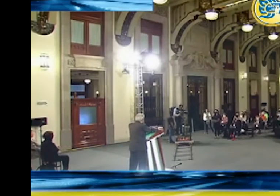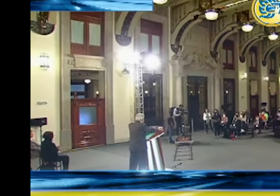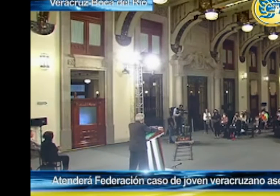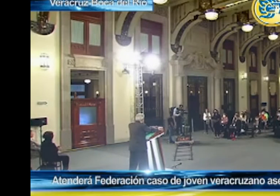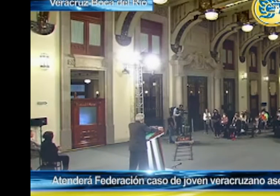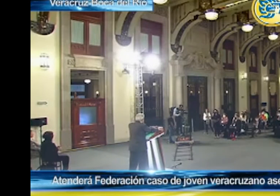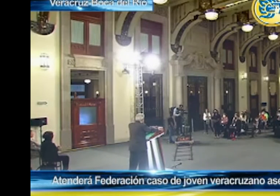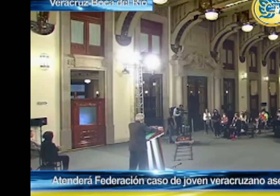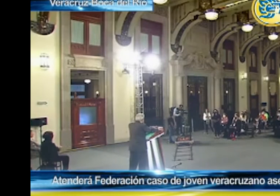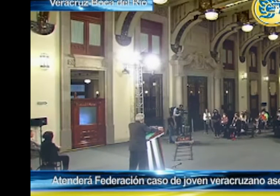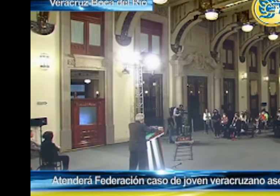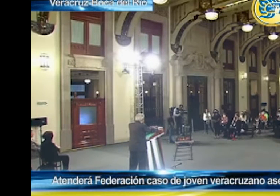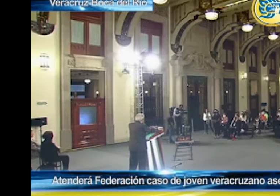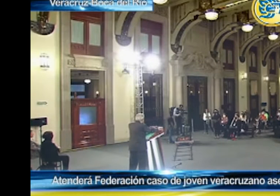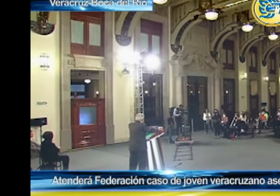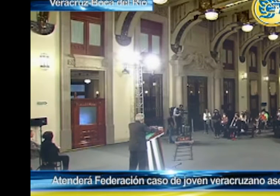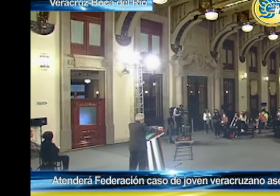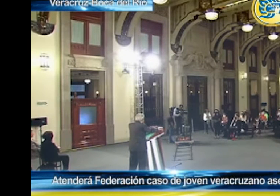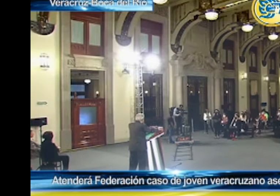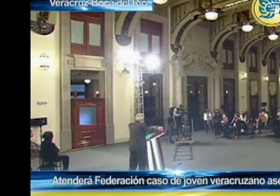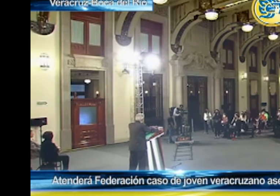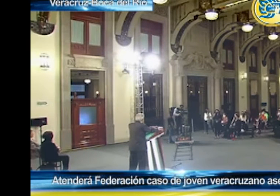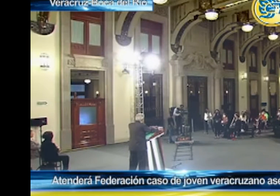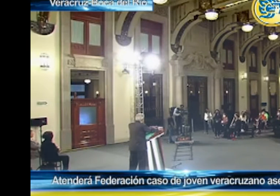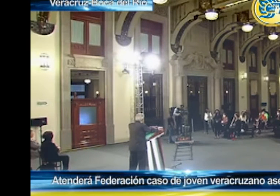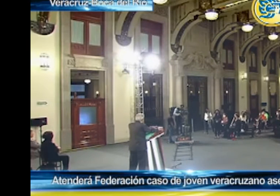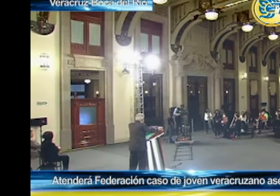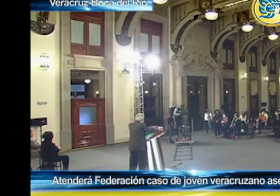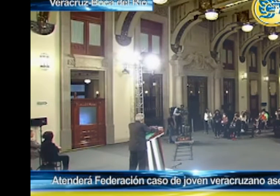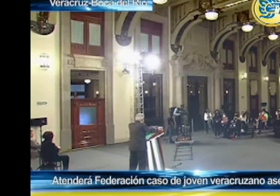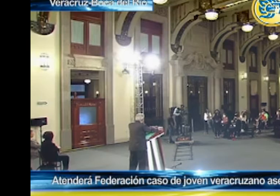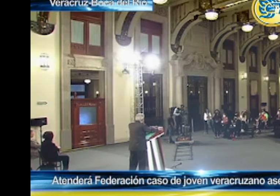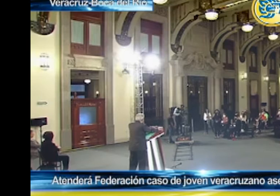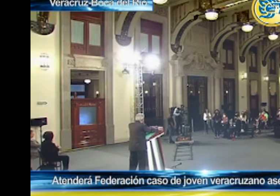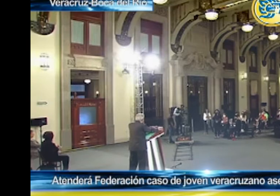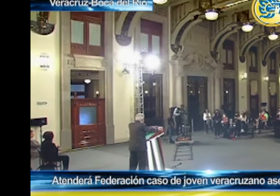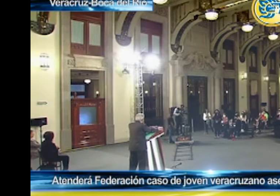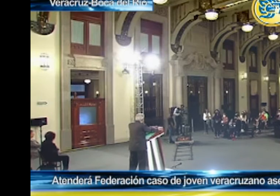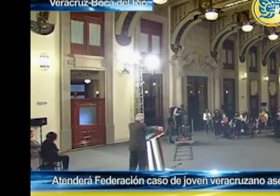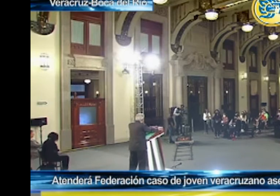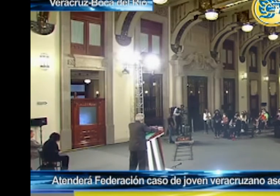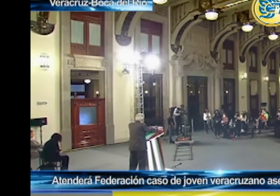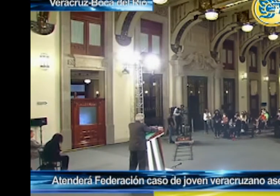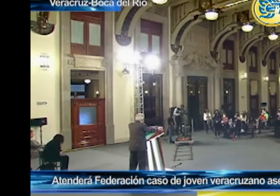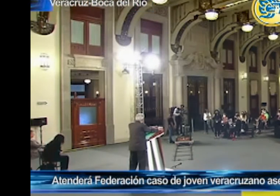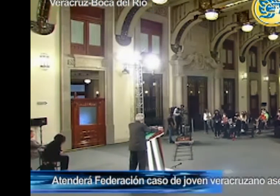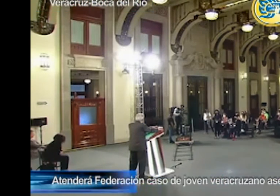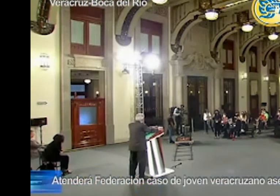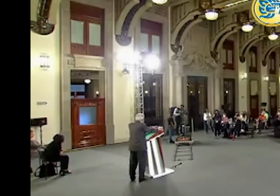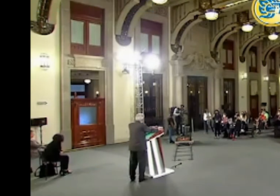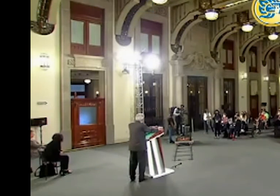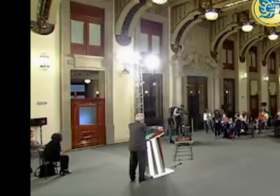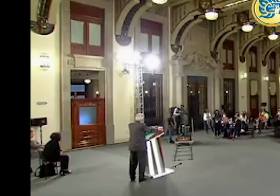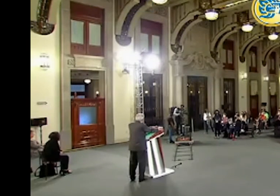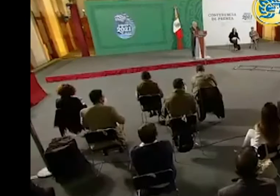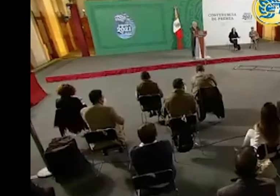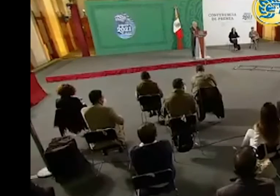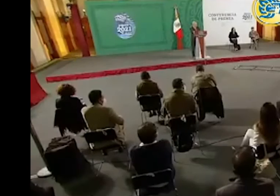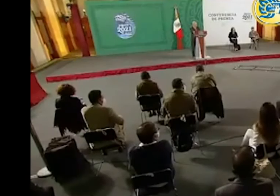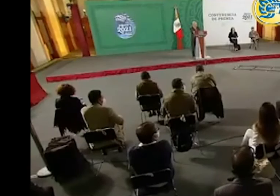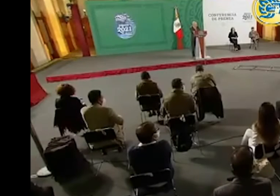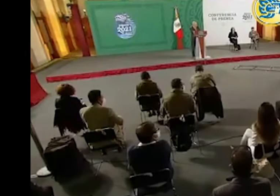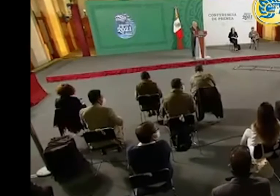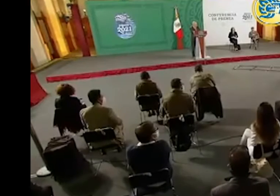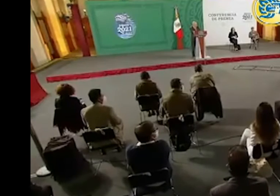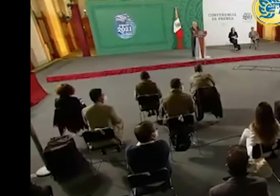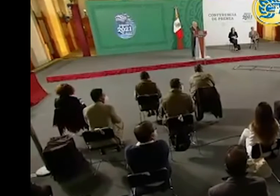El presidente Andrés Manuel López Obrador señaló que a través de la Secretaría de Gobernación interpondrán una queja ante la Comisión Nacional de